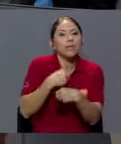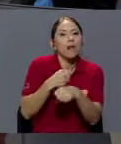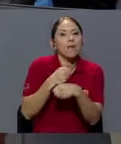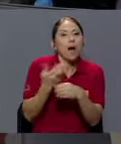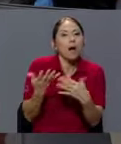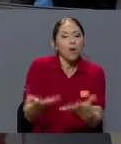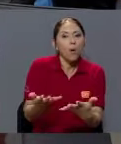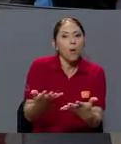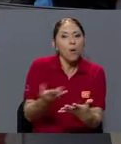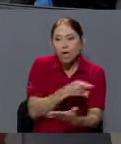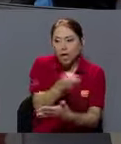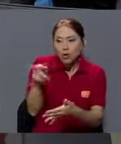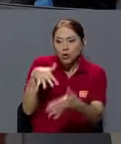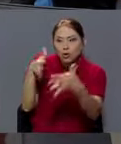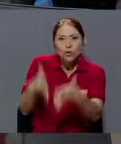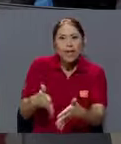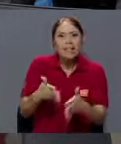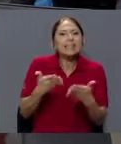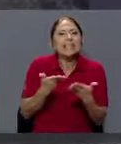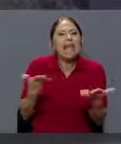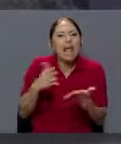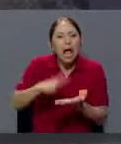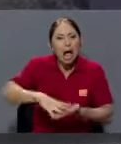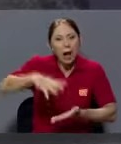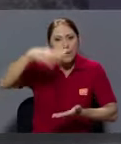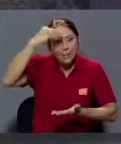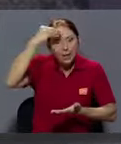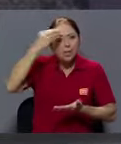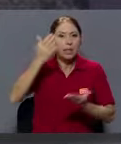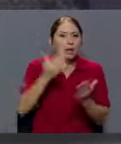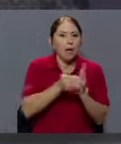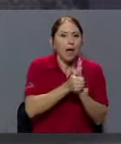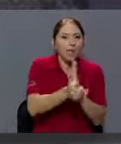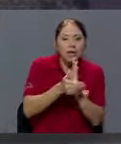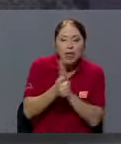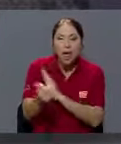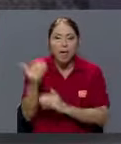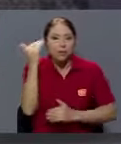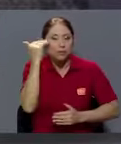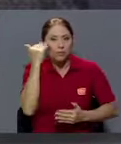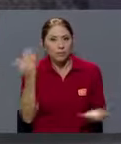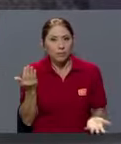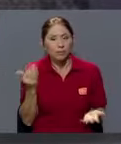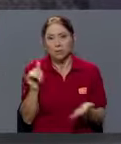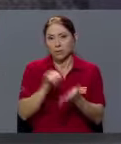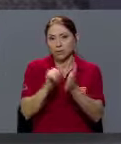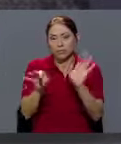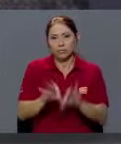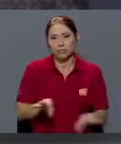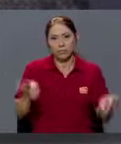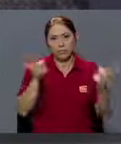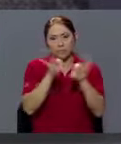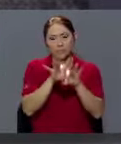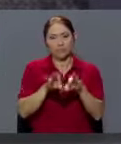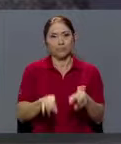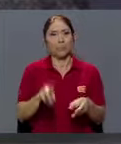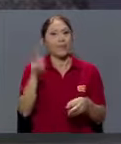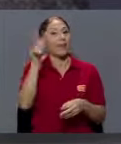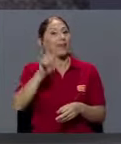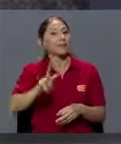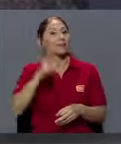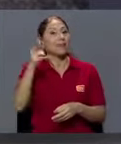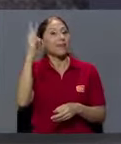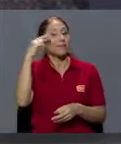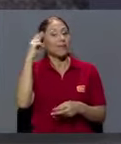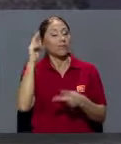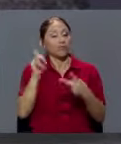cuentas de lo que los estudiantes finalmente aprenden en cuanto a habilidades y conocimientos, y esto es muy importante. Y la segunda